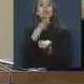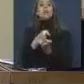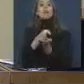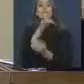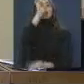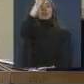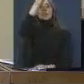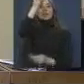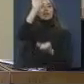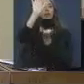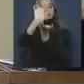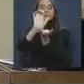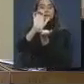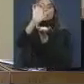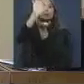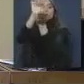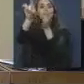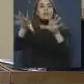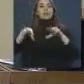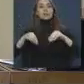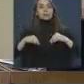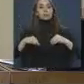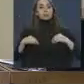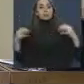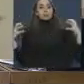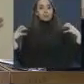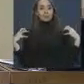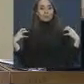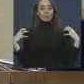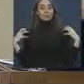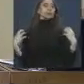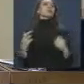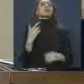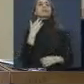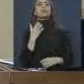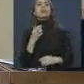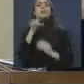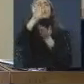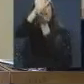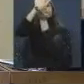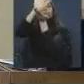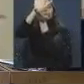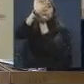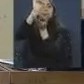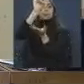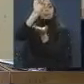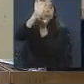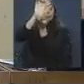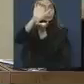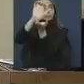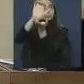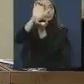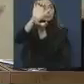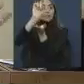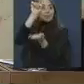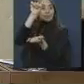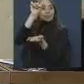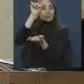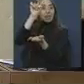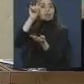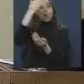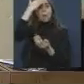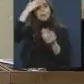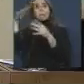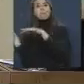el Estado el que debiera asumir esa responsabilidad. Pero ¿por qué ha optado este Estado? Este Estado supuestamente